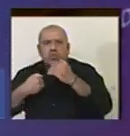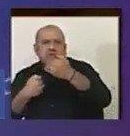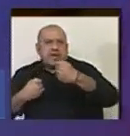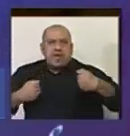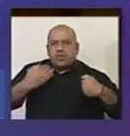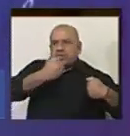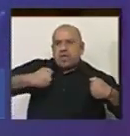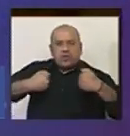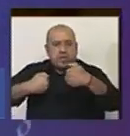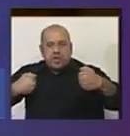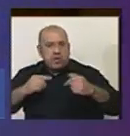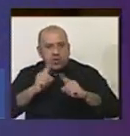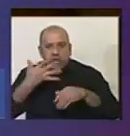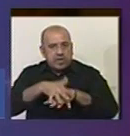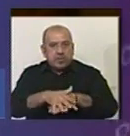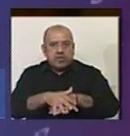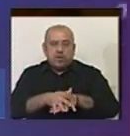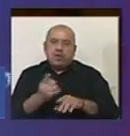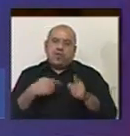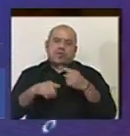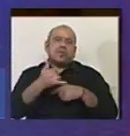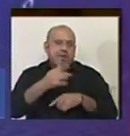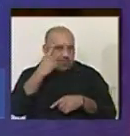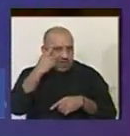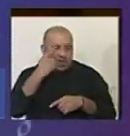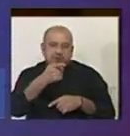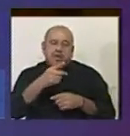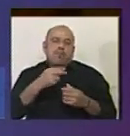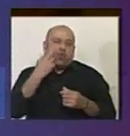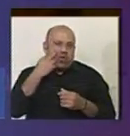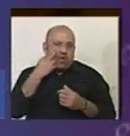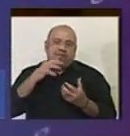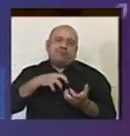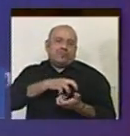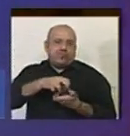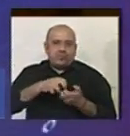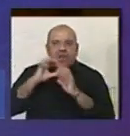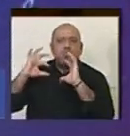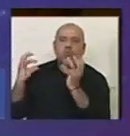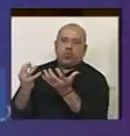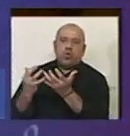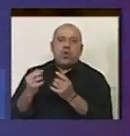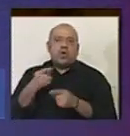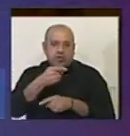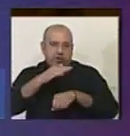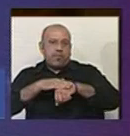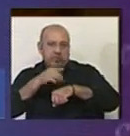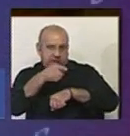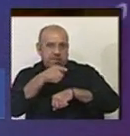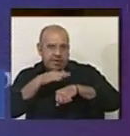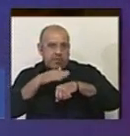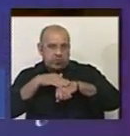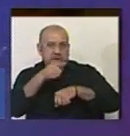estos señores y señoras deberían hacerse cargo del lío en el que metieron al planeta, que entre otras cosas tiene un primer problema que